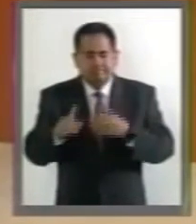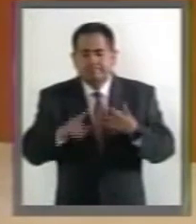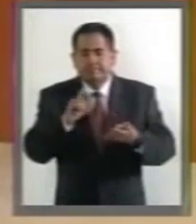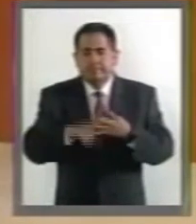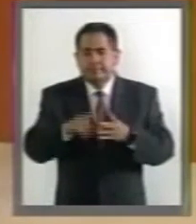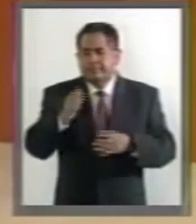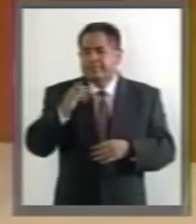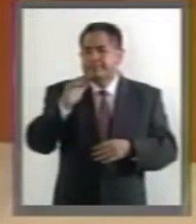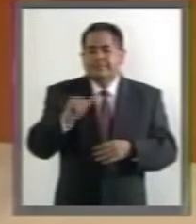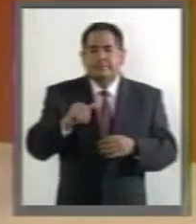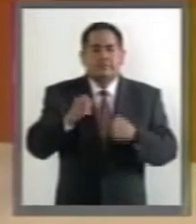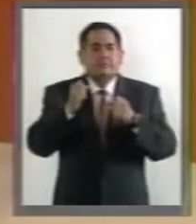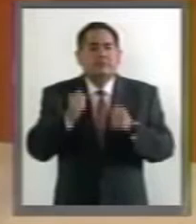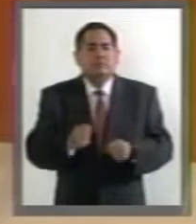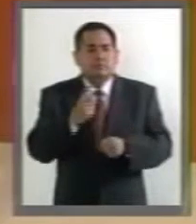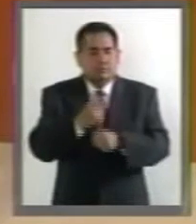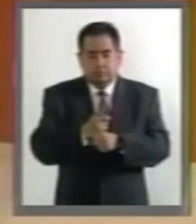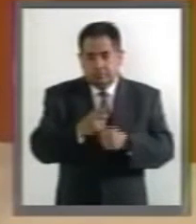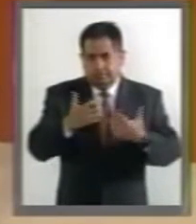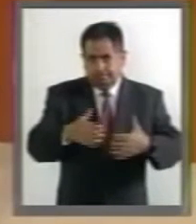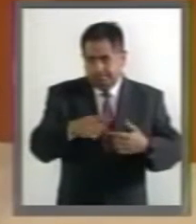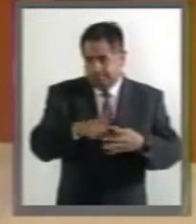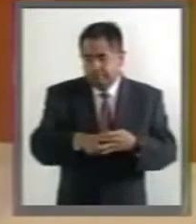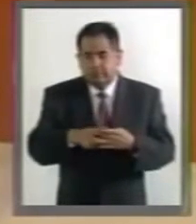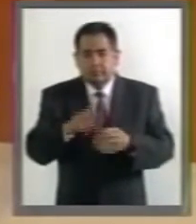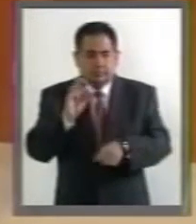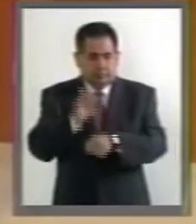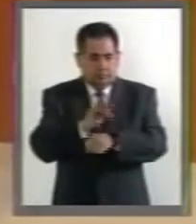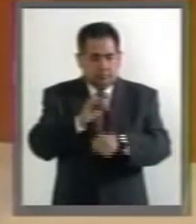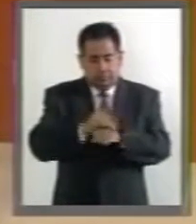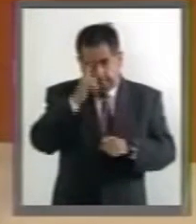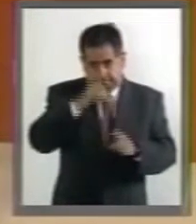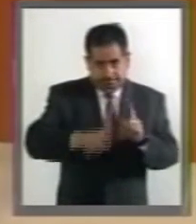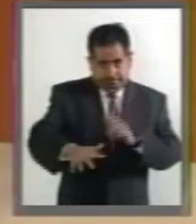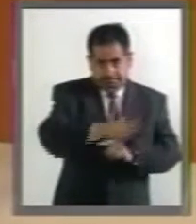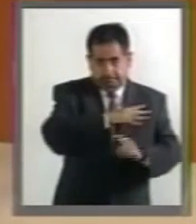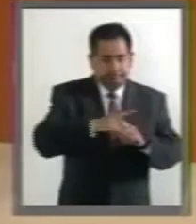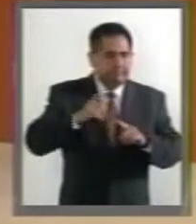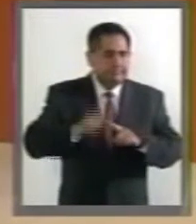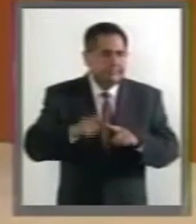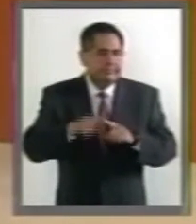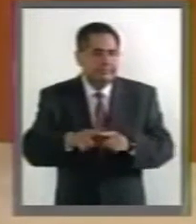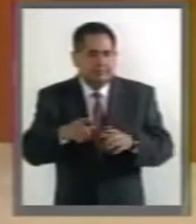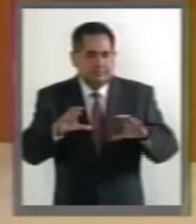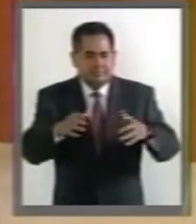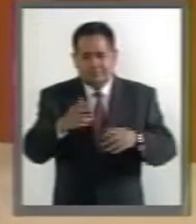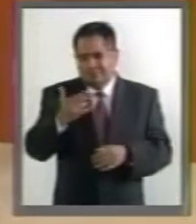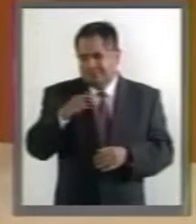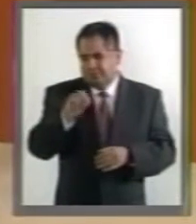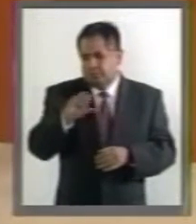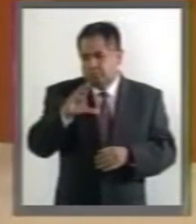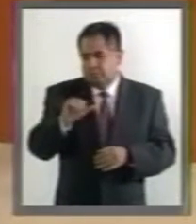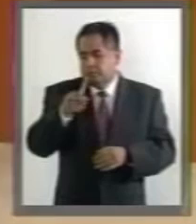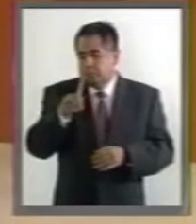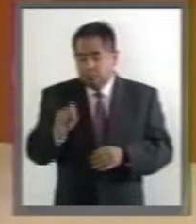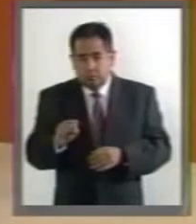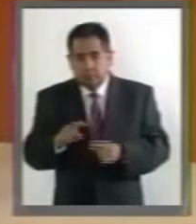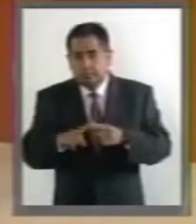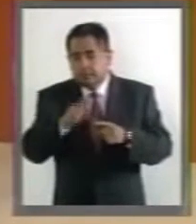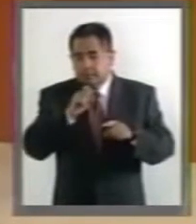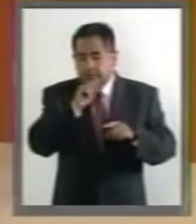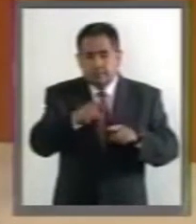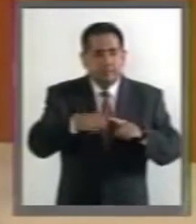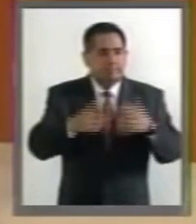Agencia Nacional de Seguridad Industrial y de Protección al Medio Ambiente del sector hidrocarburos y las